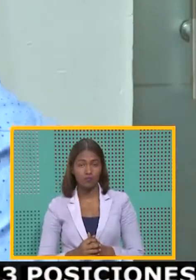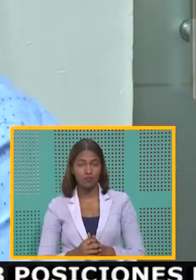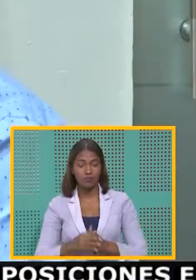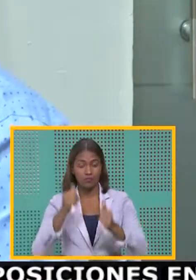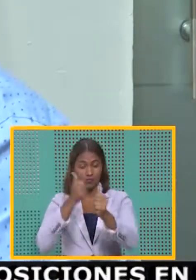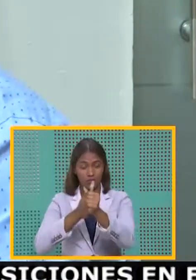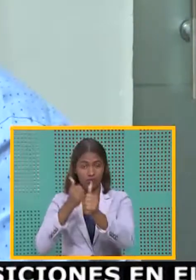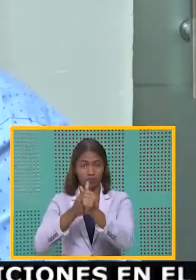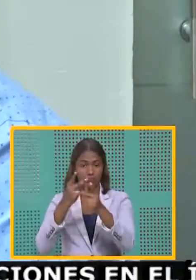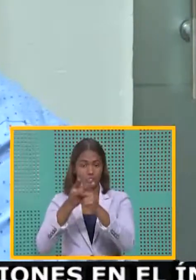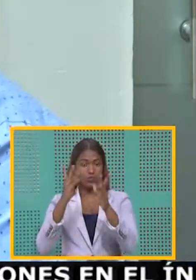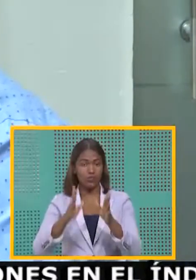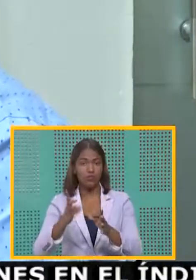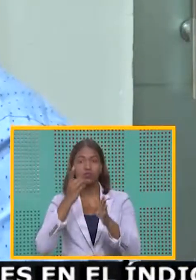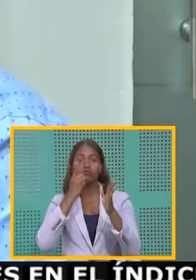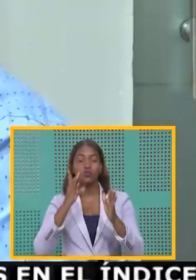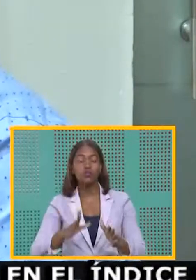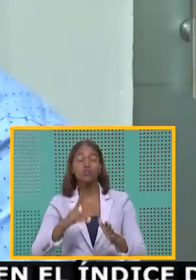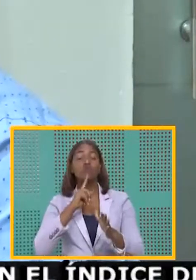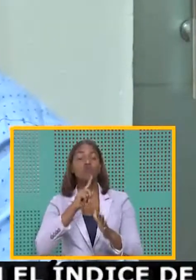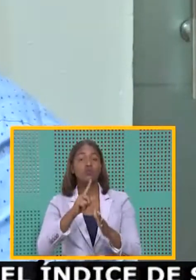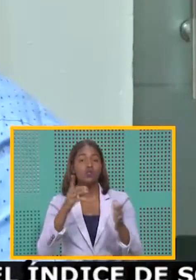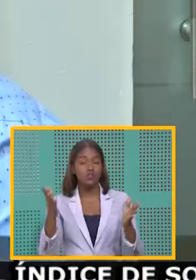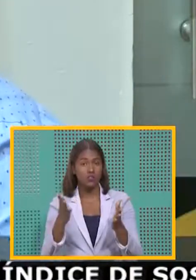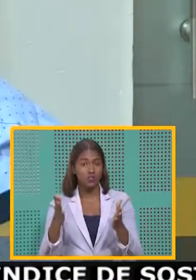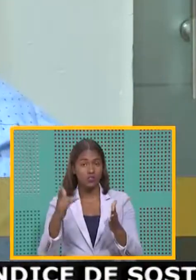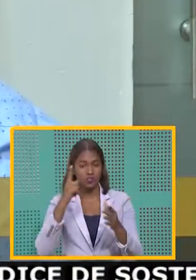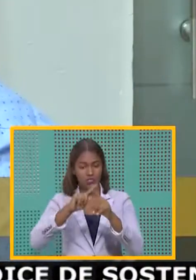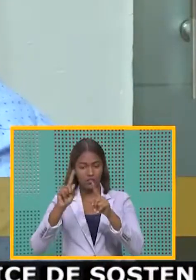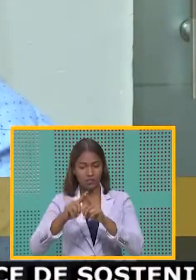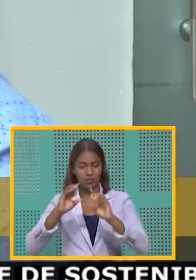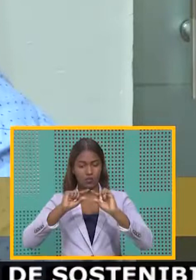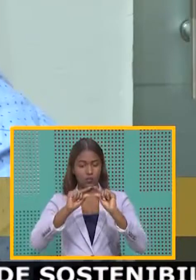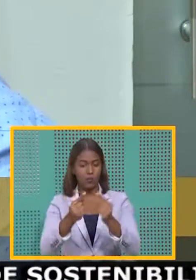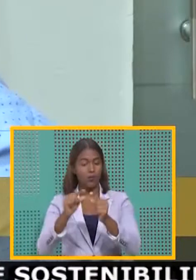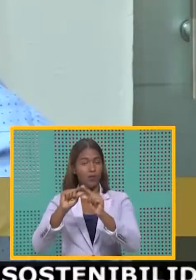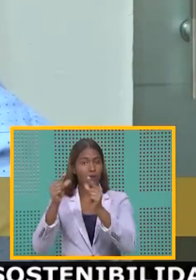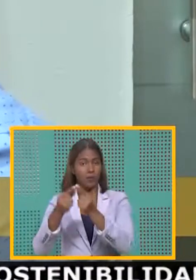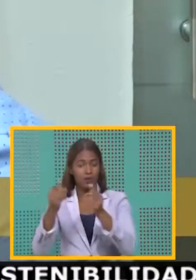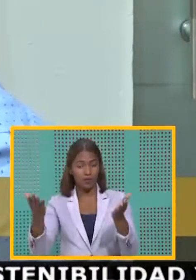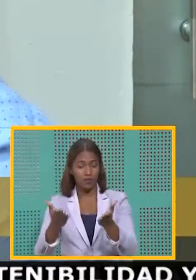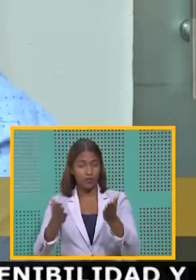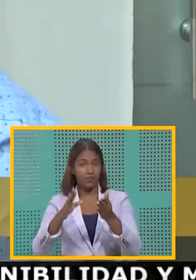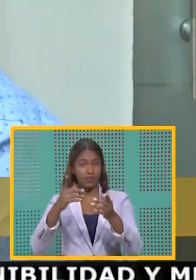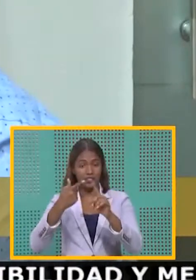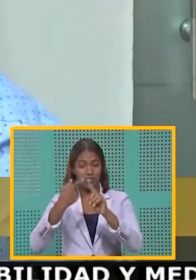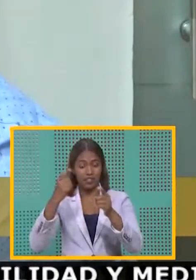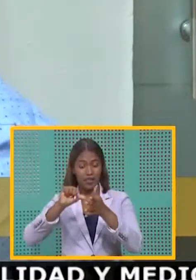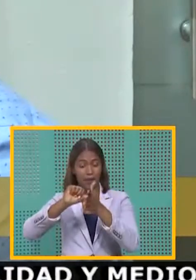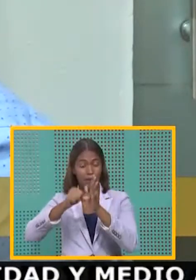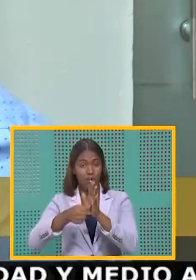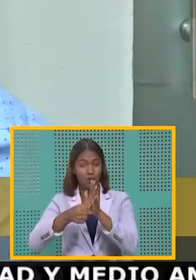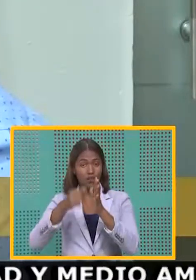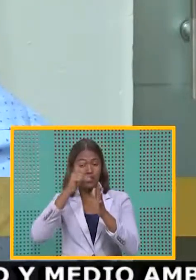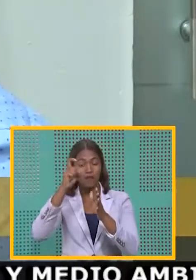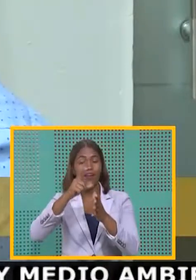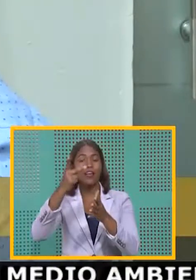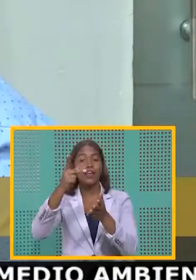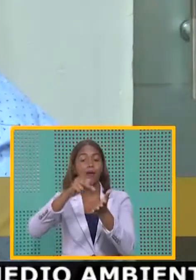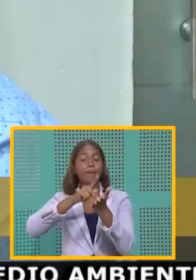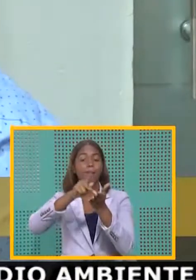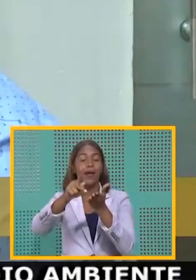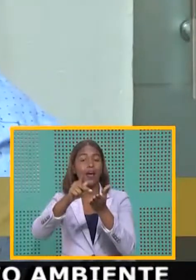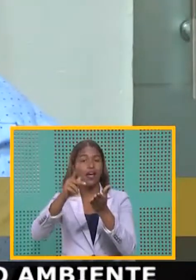dominicano puede ir a las agencias locales de impuesto interno a ponerse al día